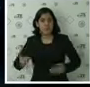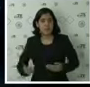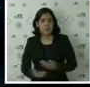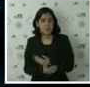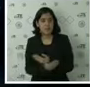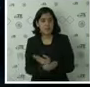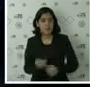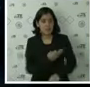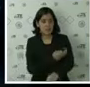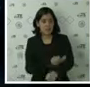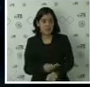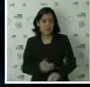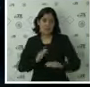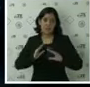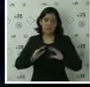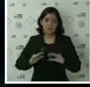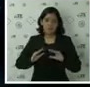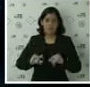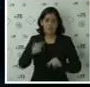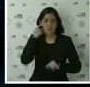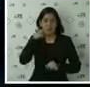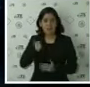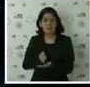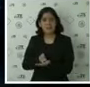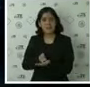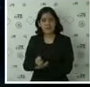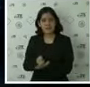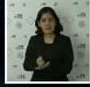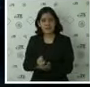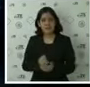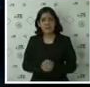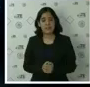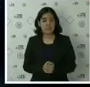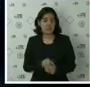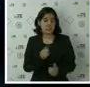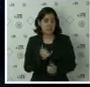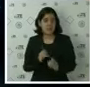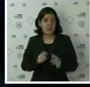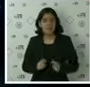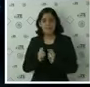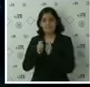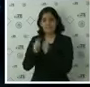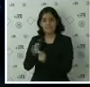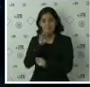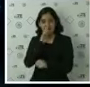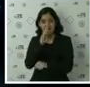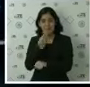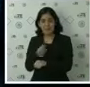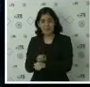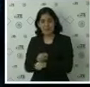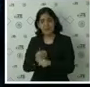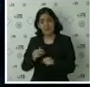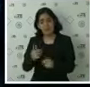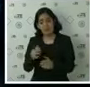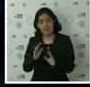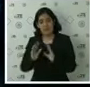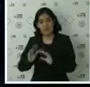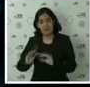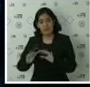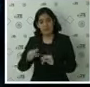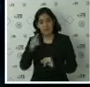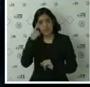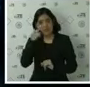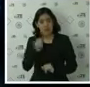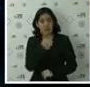la toma de decisiones, nos dan nuestras primeras responsabilidades y ayudan a desenvolvernos socialmente en espacios grandes como son